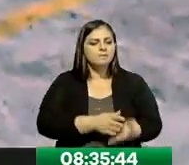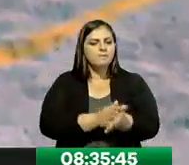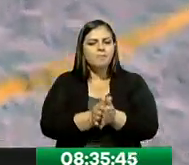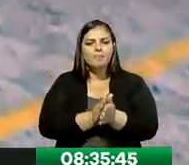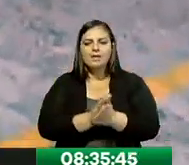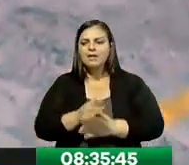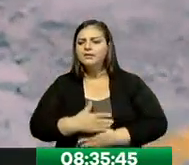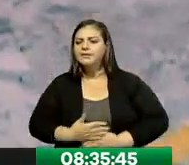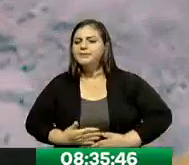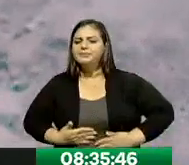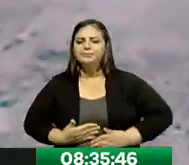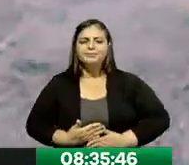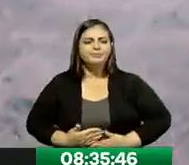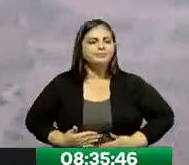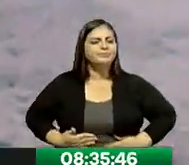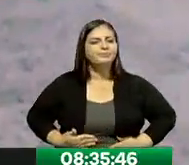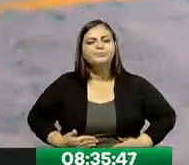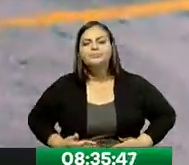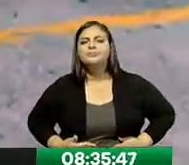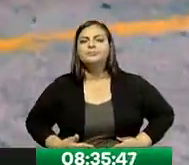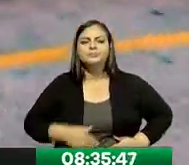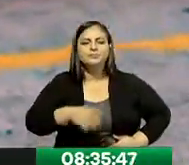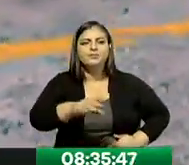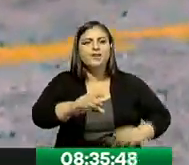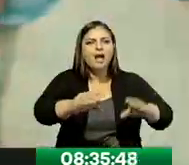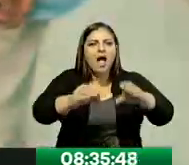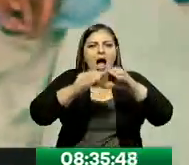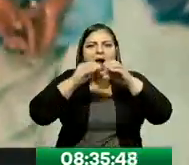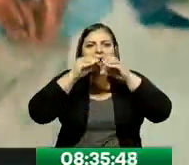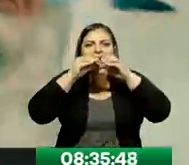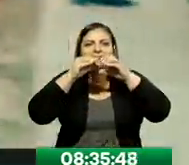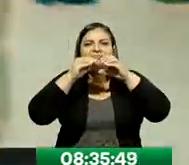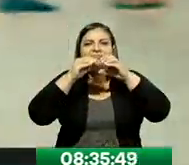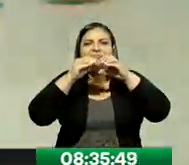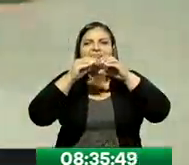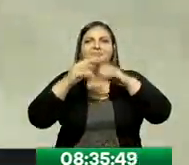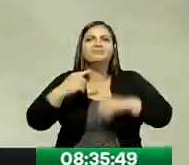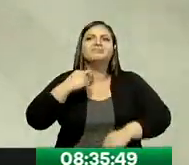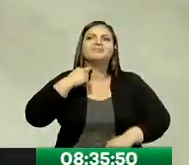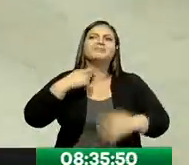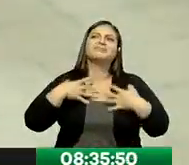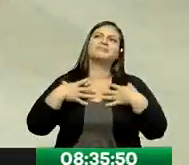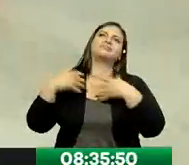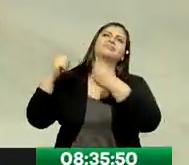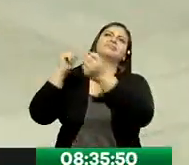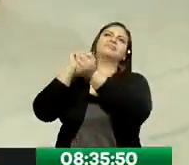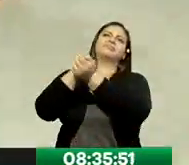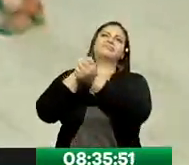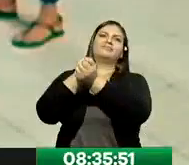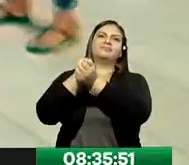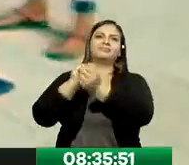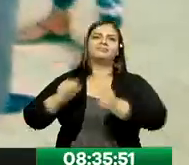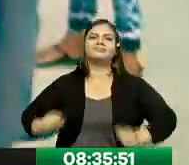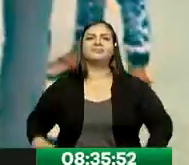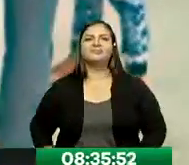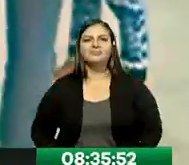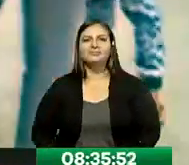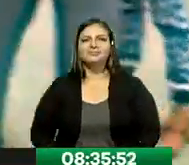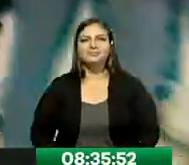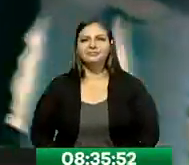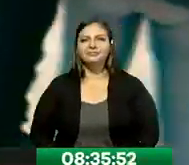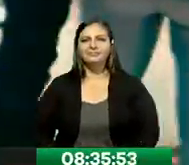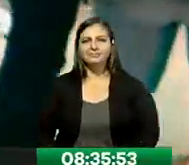culata con un robo que pensaba que sería fácil. Informó Pilar Vera.